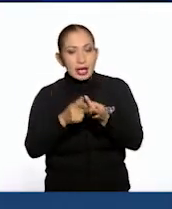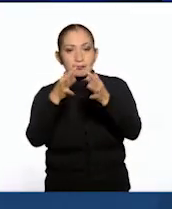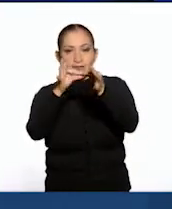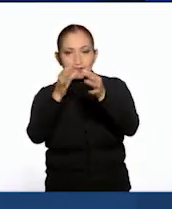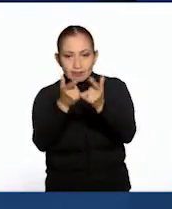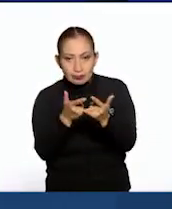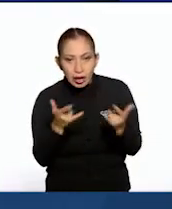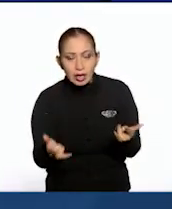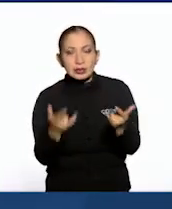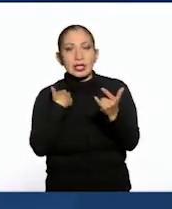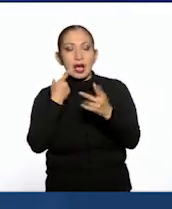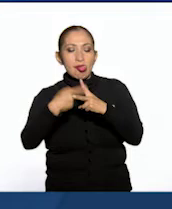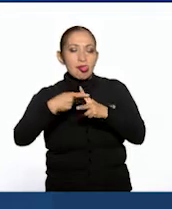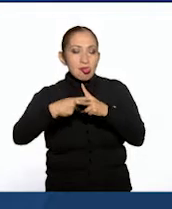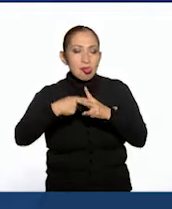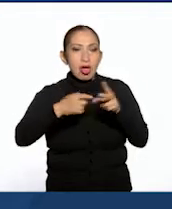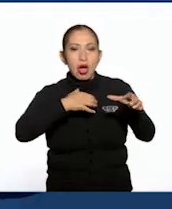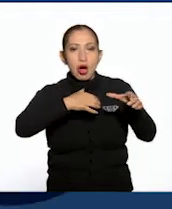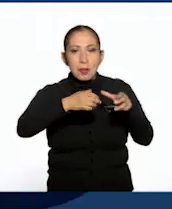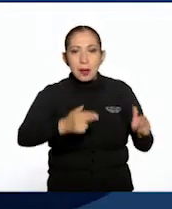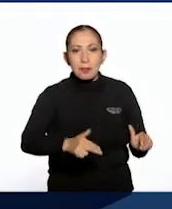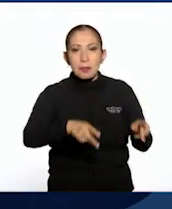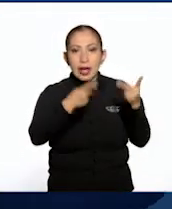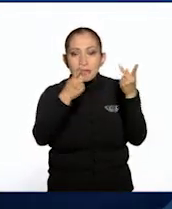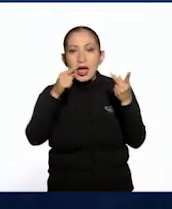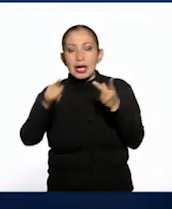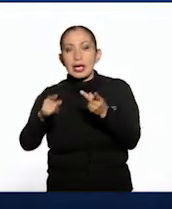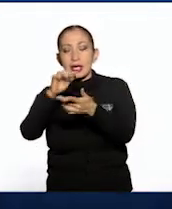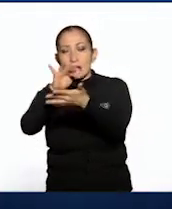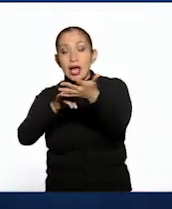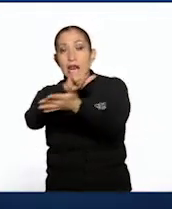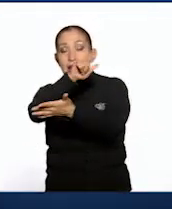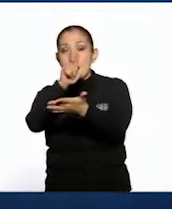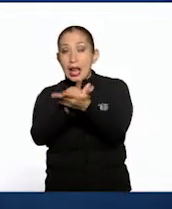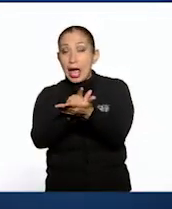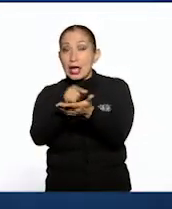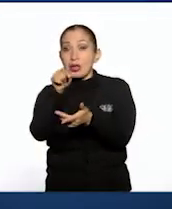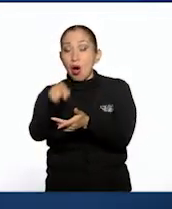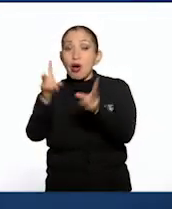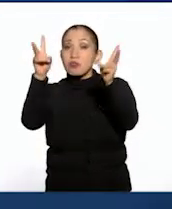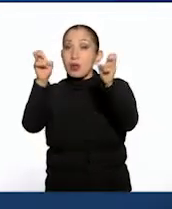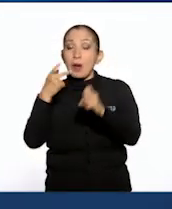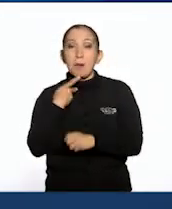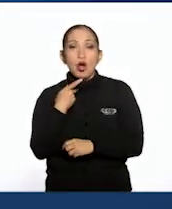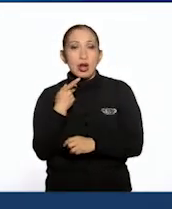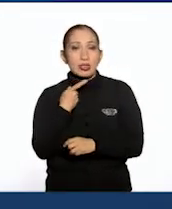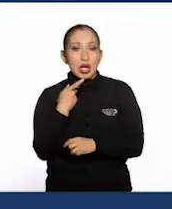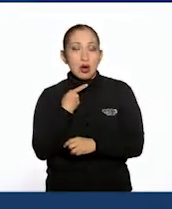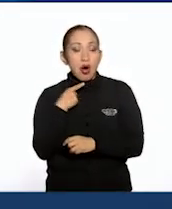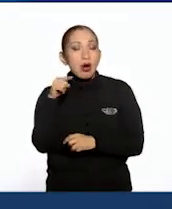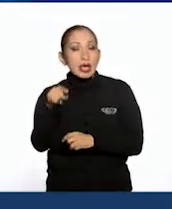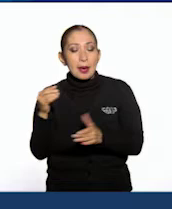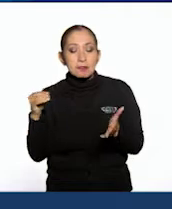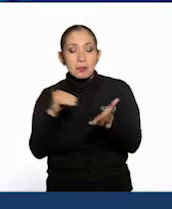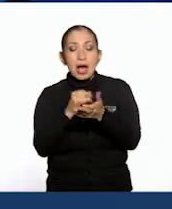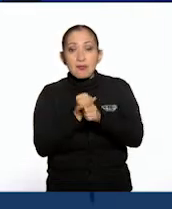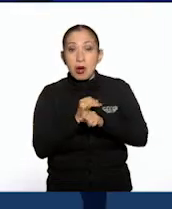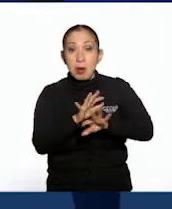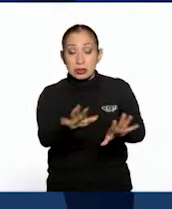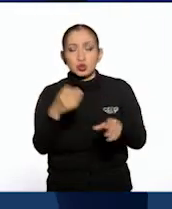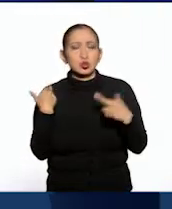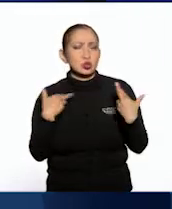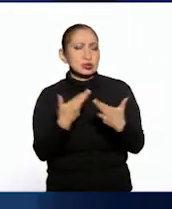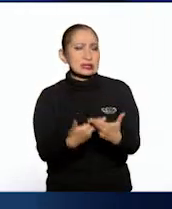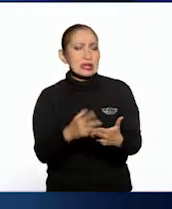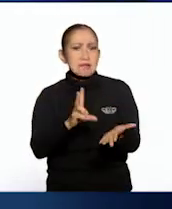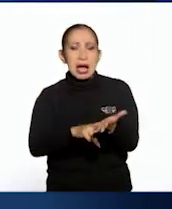relatos, cuentas comerciales y textos de derecho y relativos a asuntos políticos que aportan información